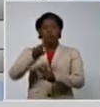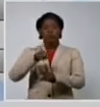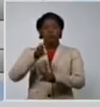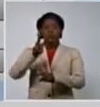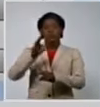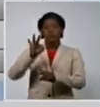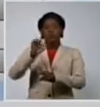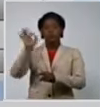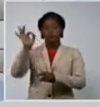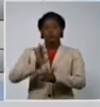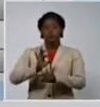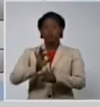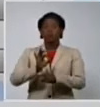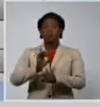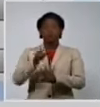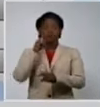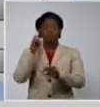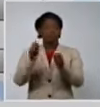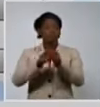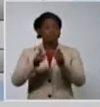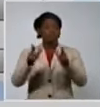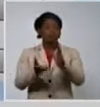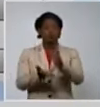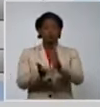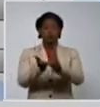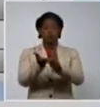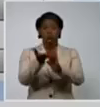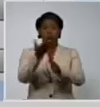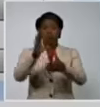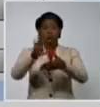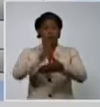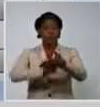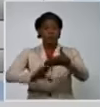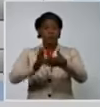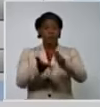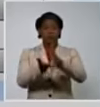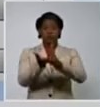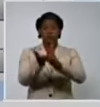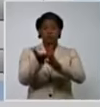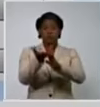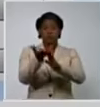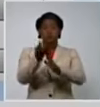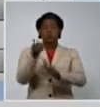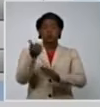2,38%, y un número elevado de casos activos,